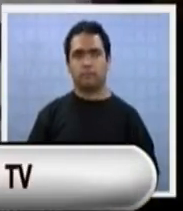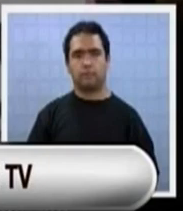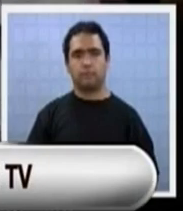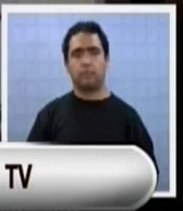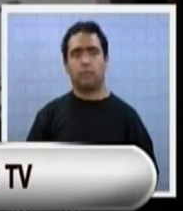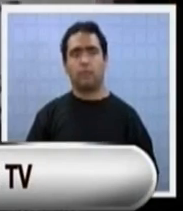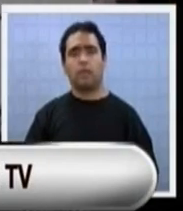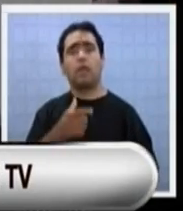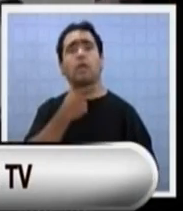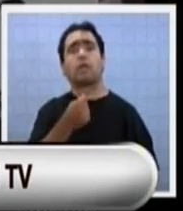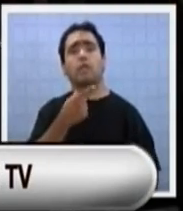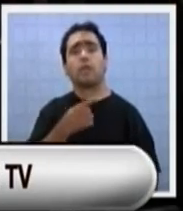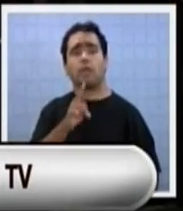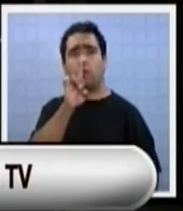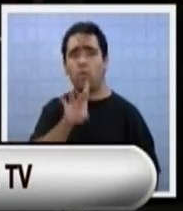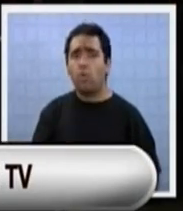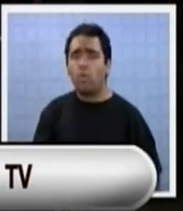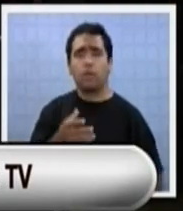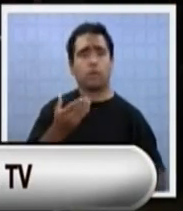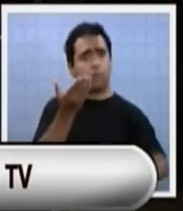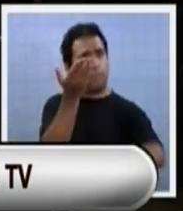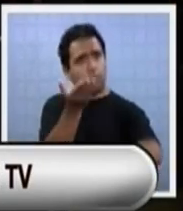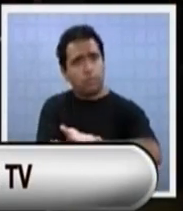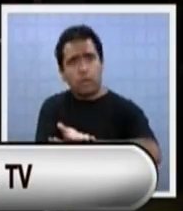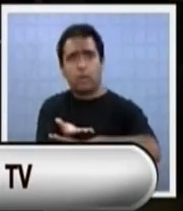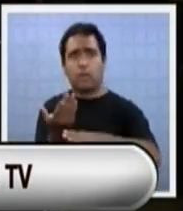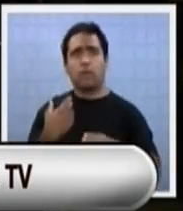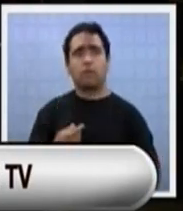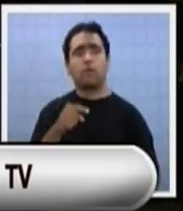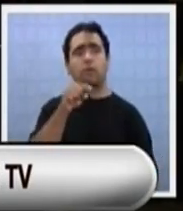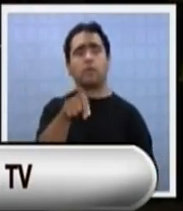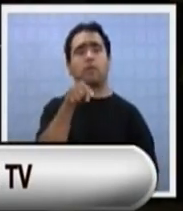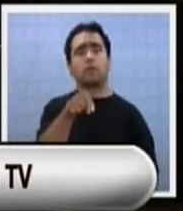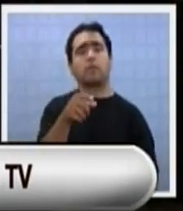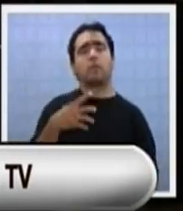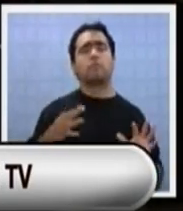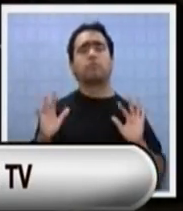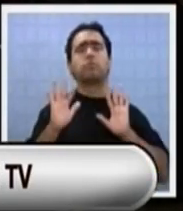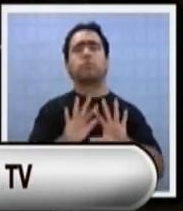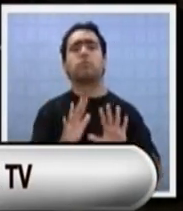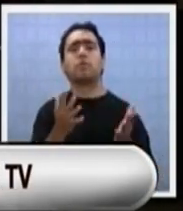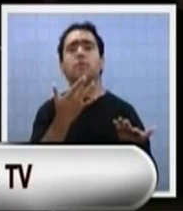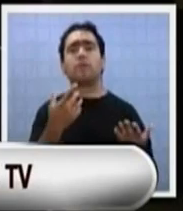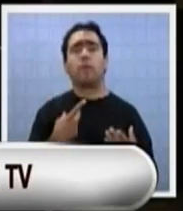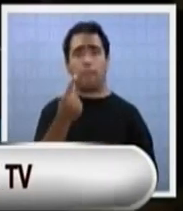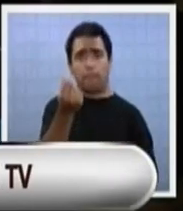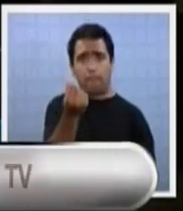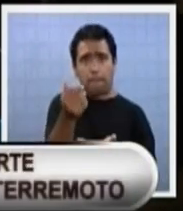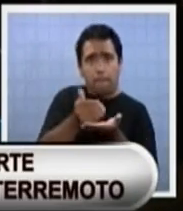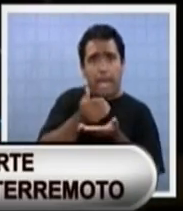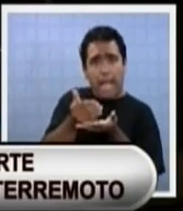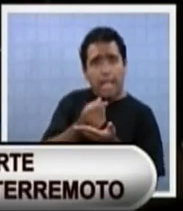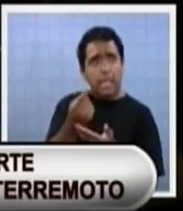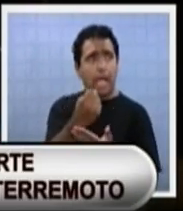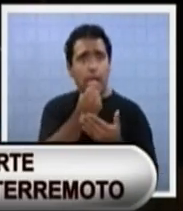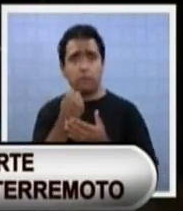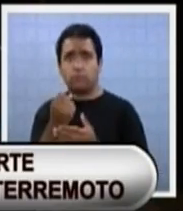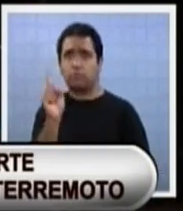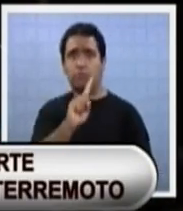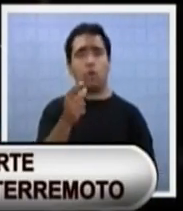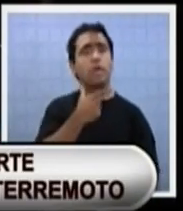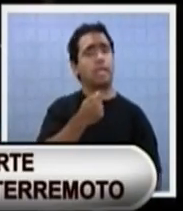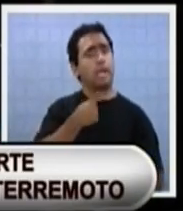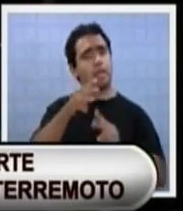Y lo único que queremos, lo estamos pidiendo, nosotros no está, esta convocatoria no es para pedir plata ni nadie que nos ayude. Nosotros lo único que